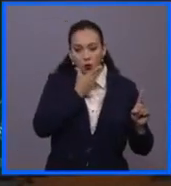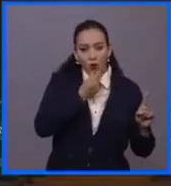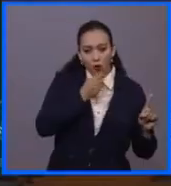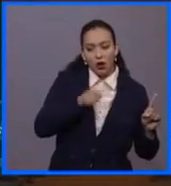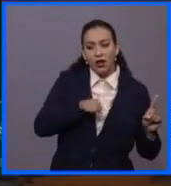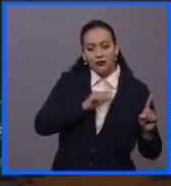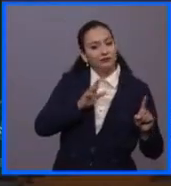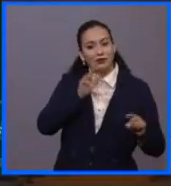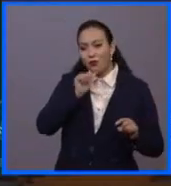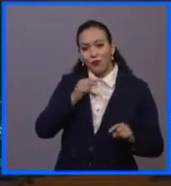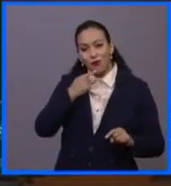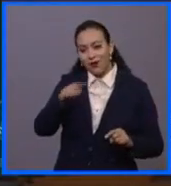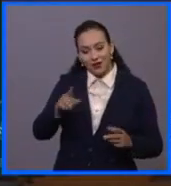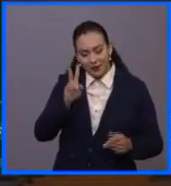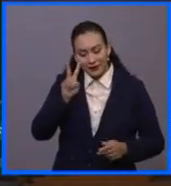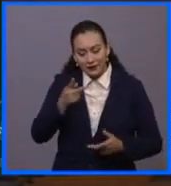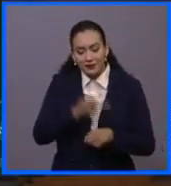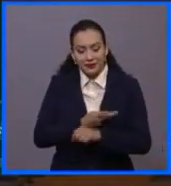los argumentos.